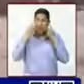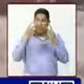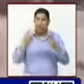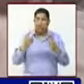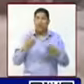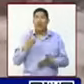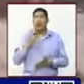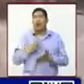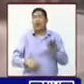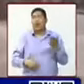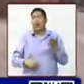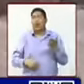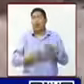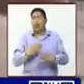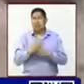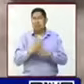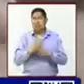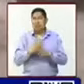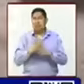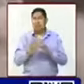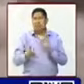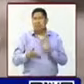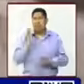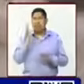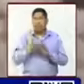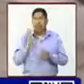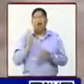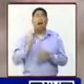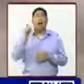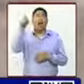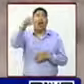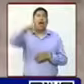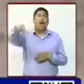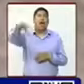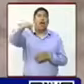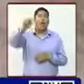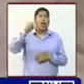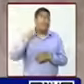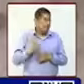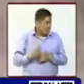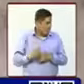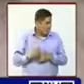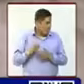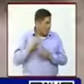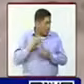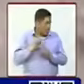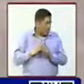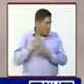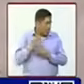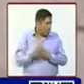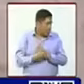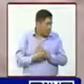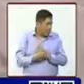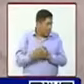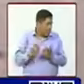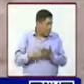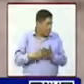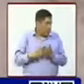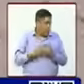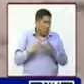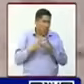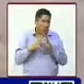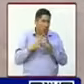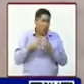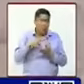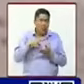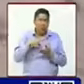¿Qué productos están sin poder sacar al mercado? Más que todo ya está produciendo en esta época es plátano, zapallo,